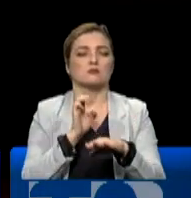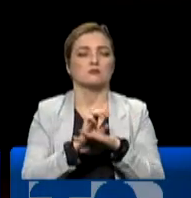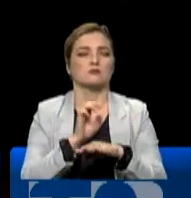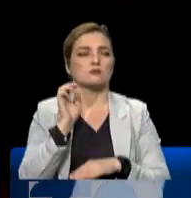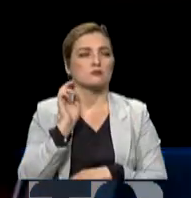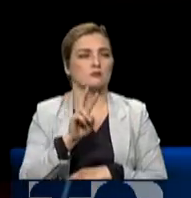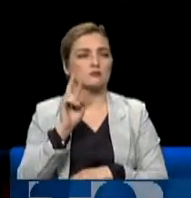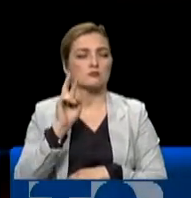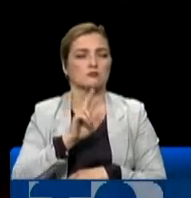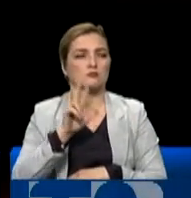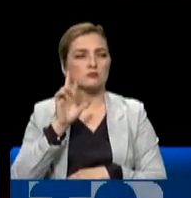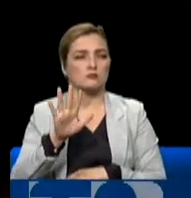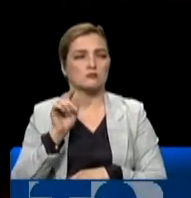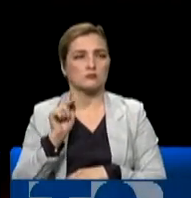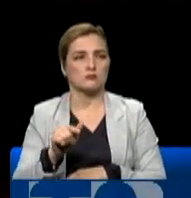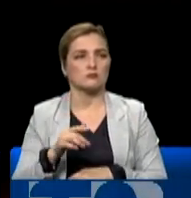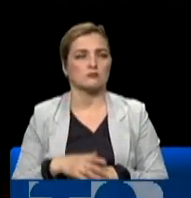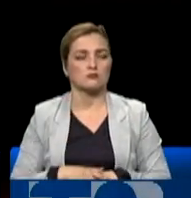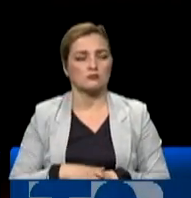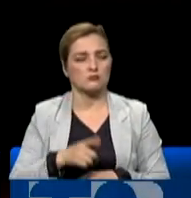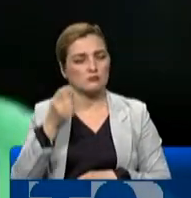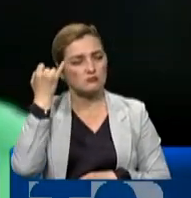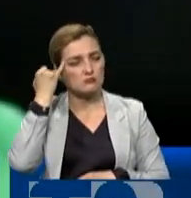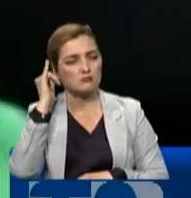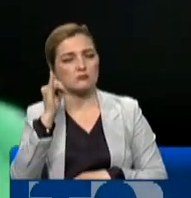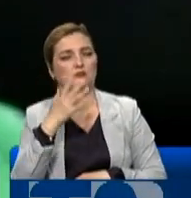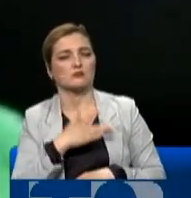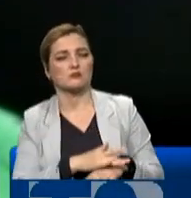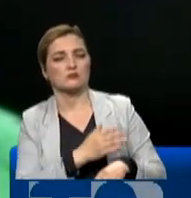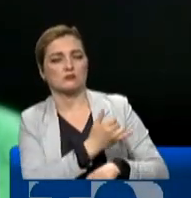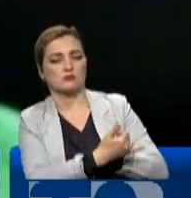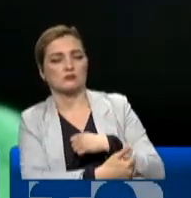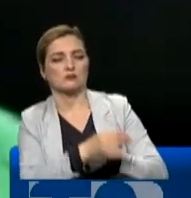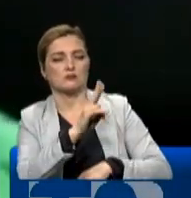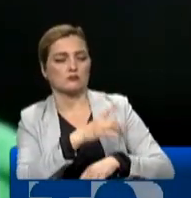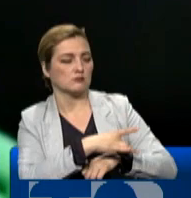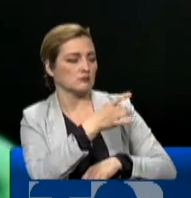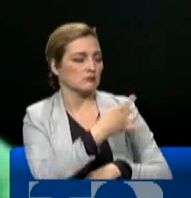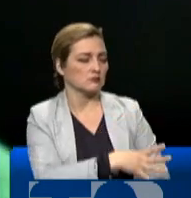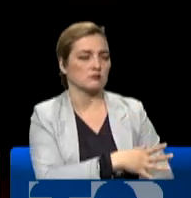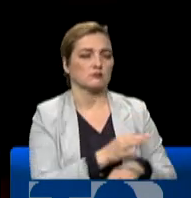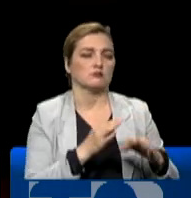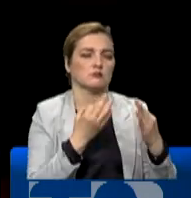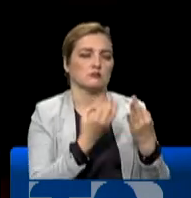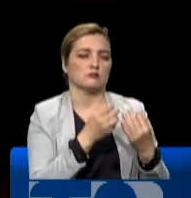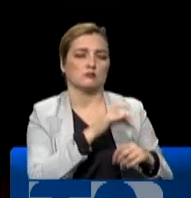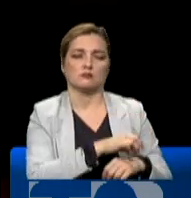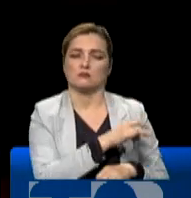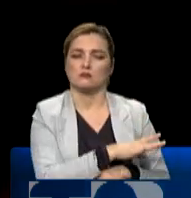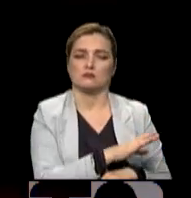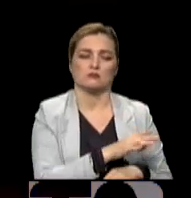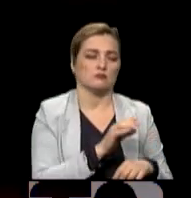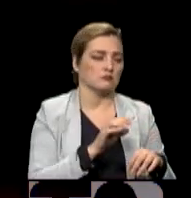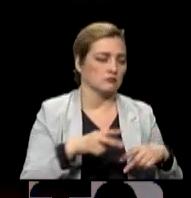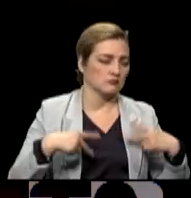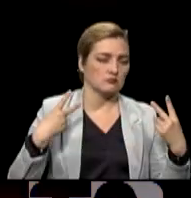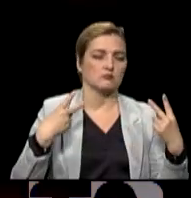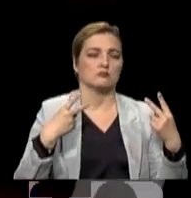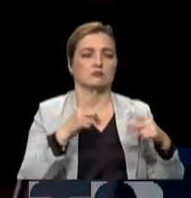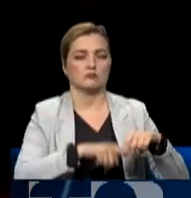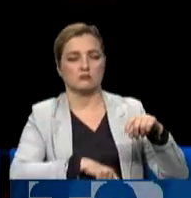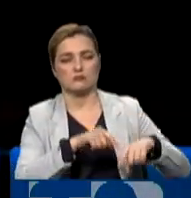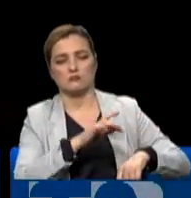Imagínate por un instante que tienes que salir de tu país, dejar a tu familia, tus amigos, tu vida. Imagina también que después de